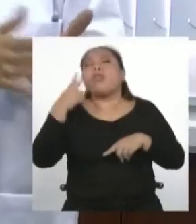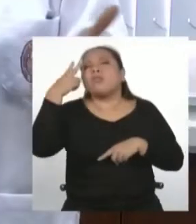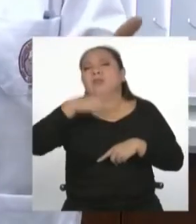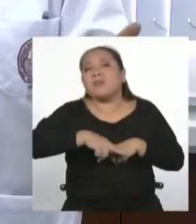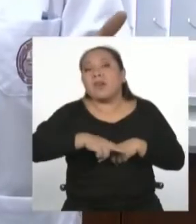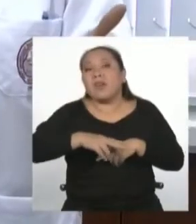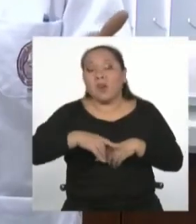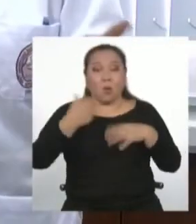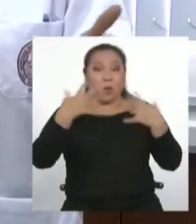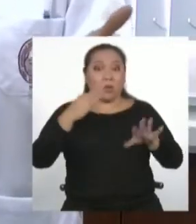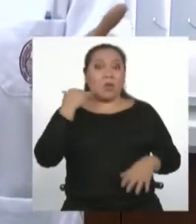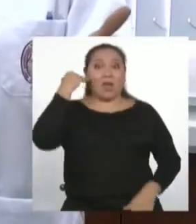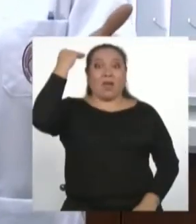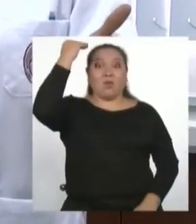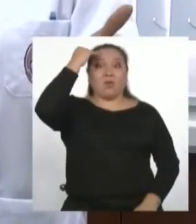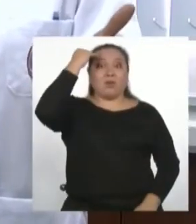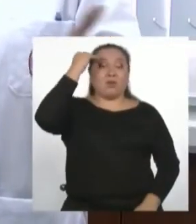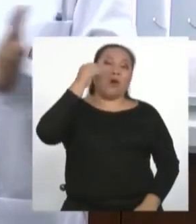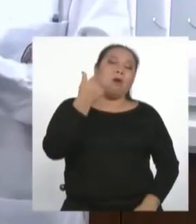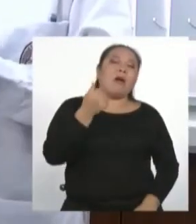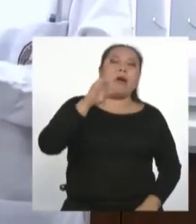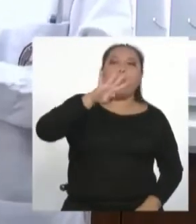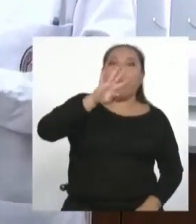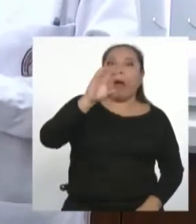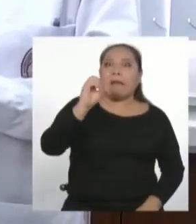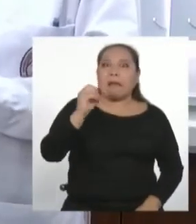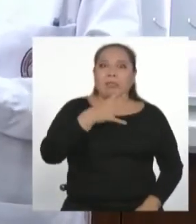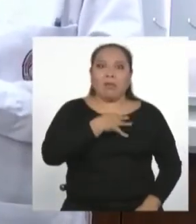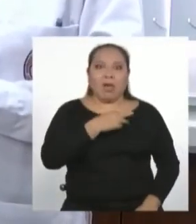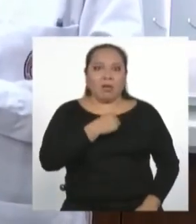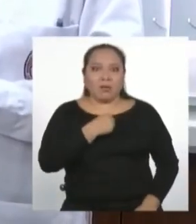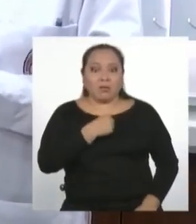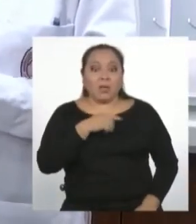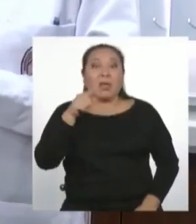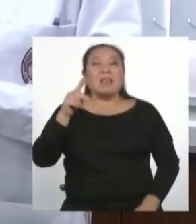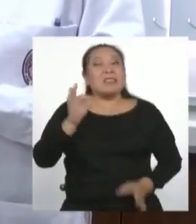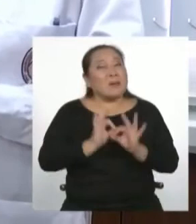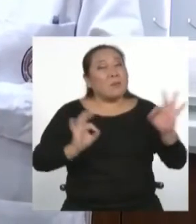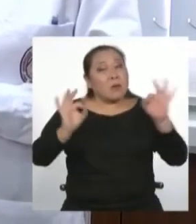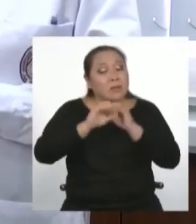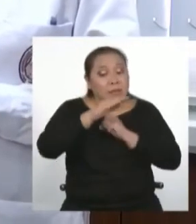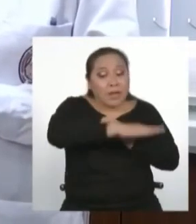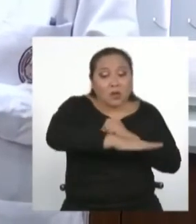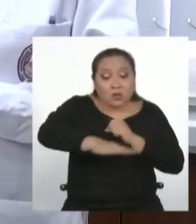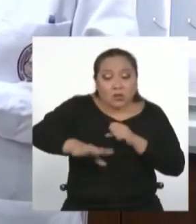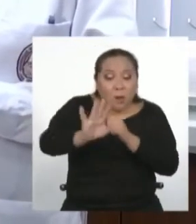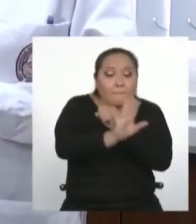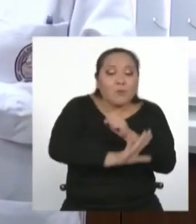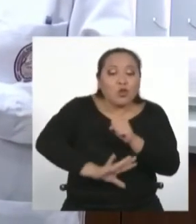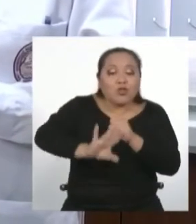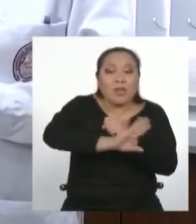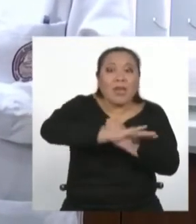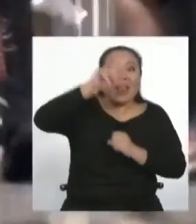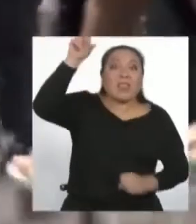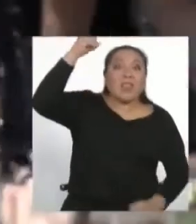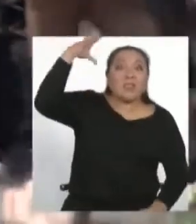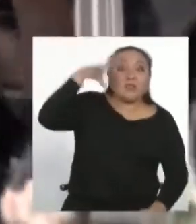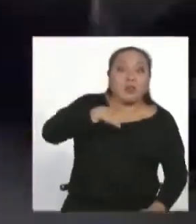efectivamente, si los pequeños no tienen protección, vamos a tener una población muy, muy desmejorada en salud dentro de unos